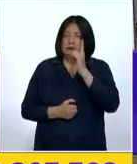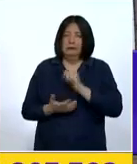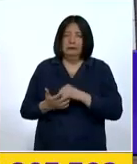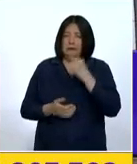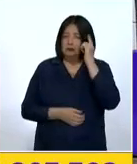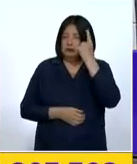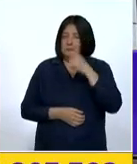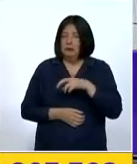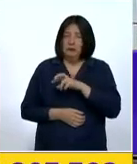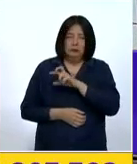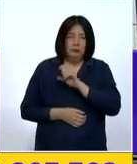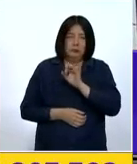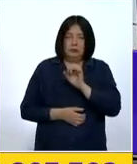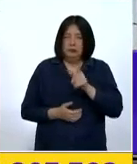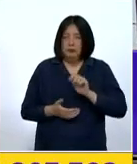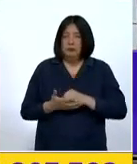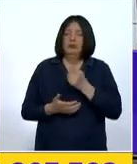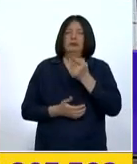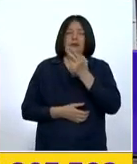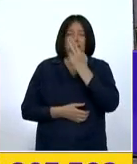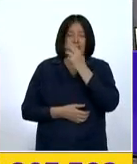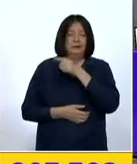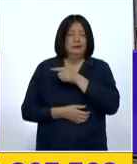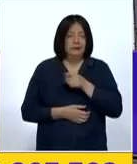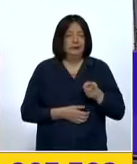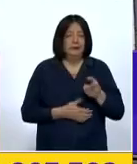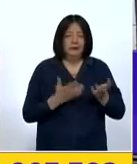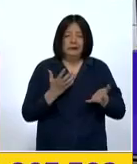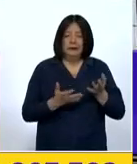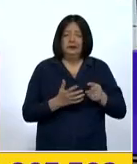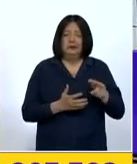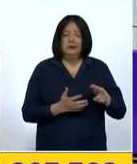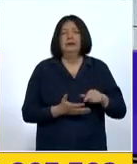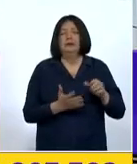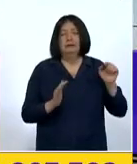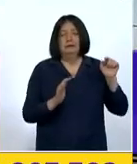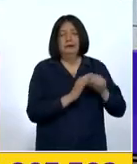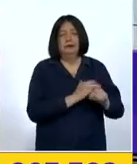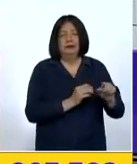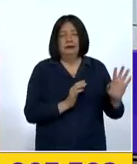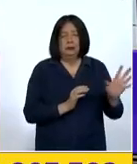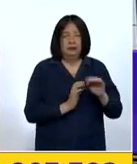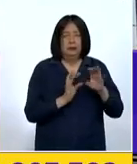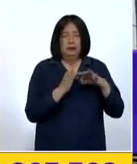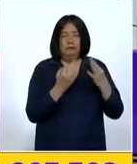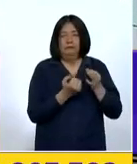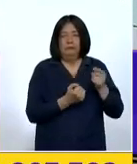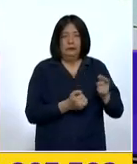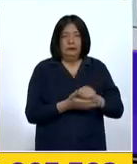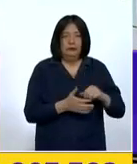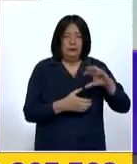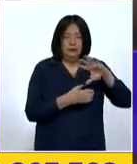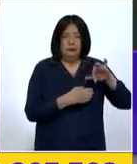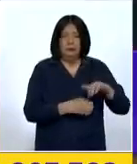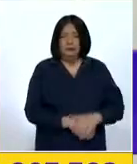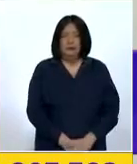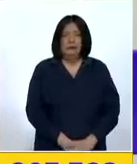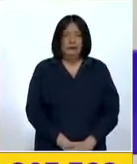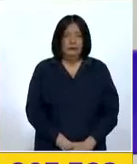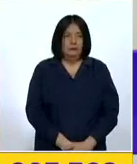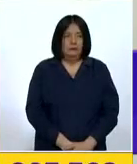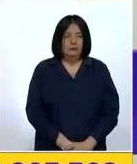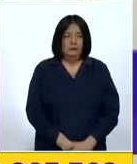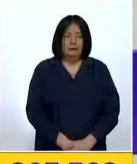Loco Paul, uno de los principales sospechosos que estarían detrás de la muerte de toda una familia en San Miguel.